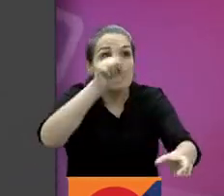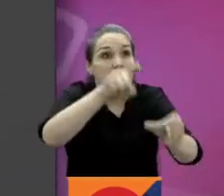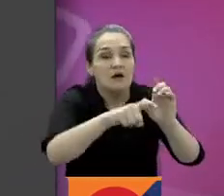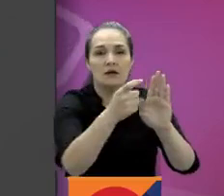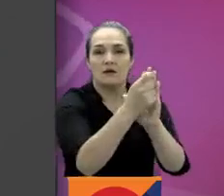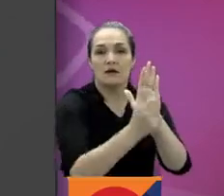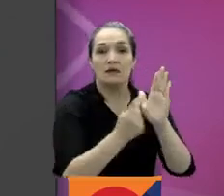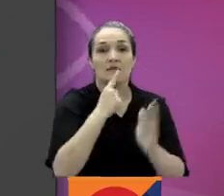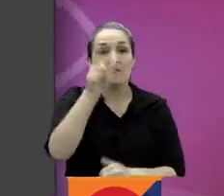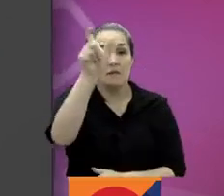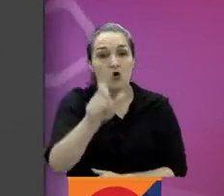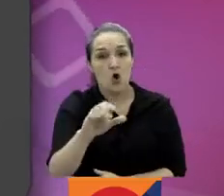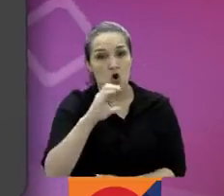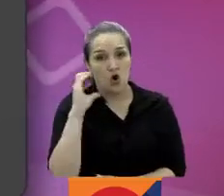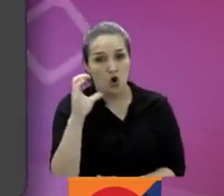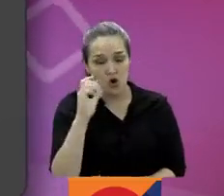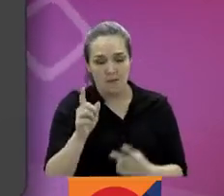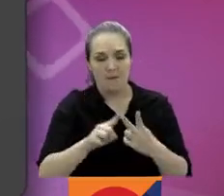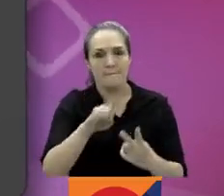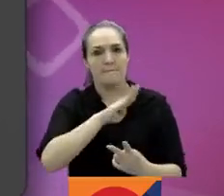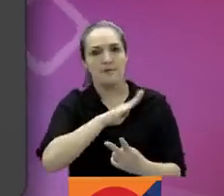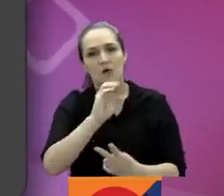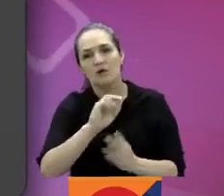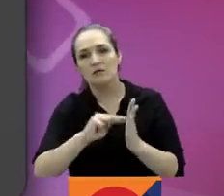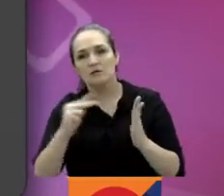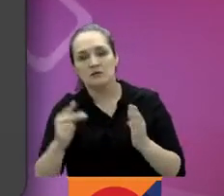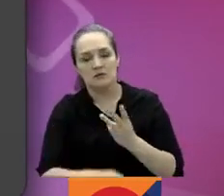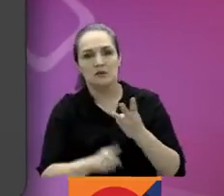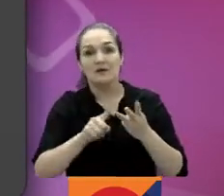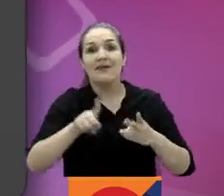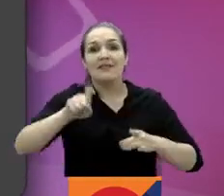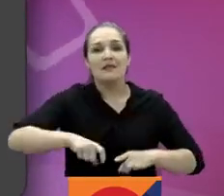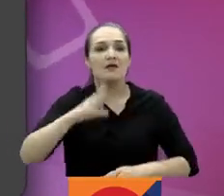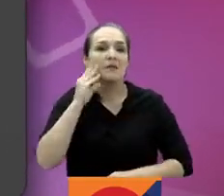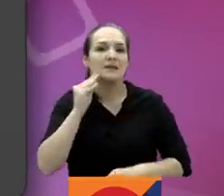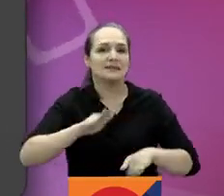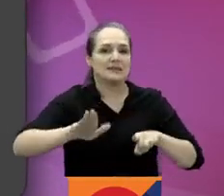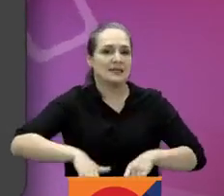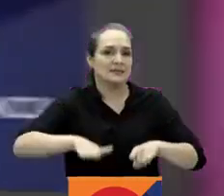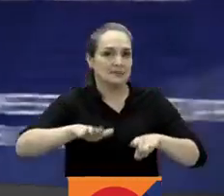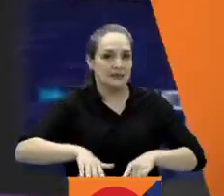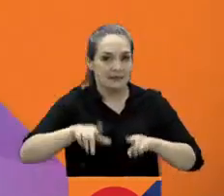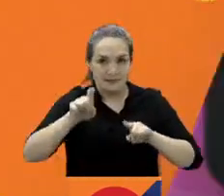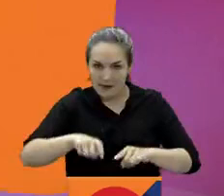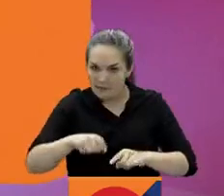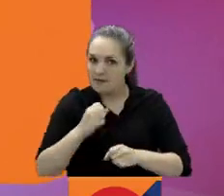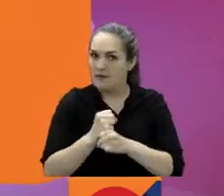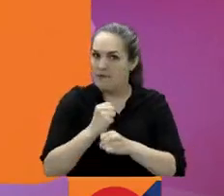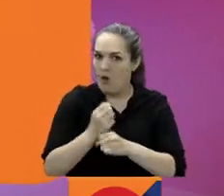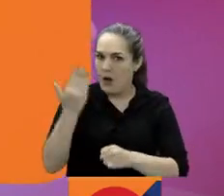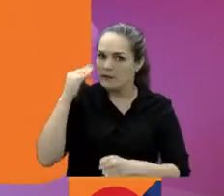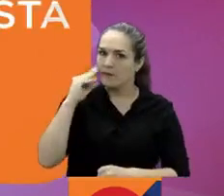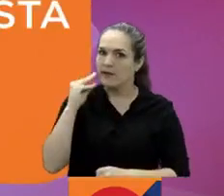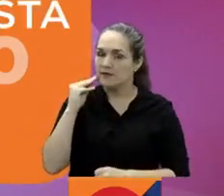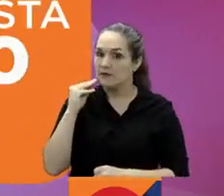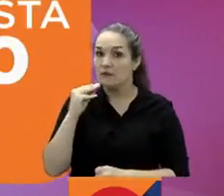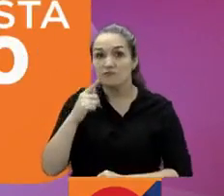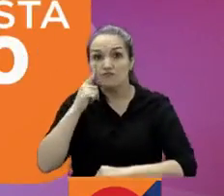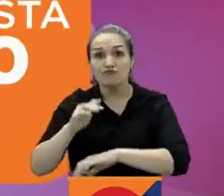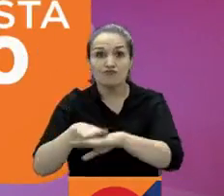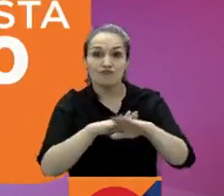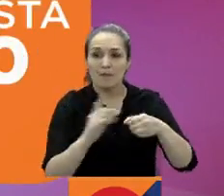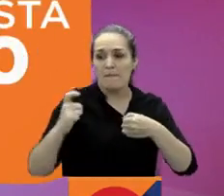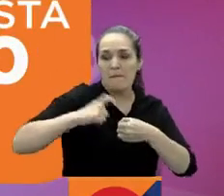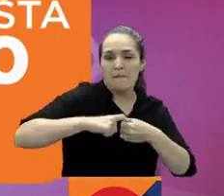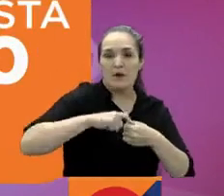como ser colombiano, ser bachillero técnico y tener mínimo 6 meses de experiencia laboral en el área. Atentos, porque son 252